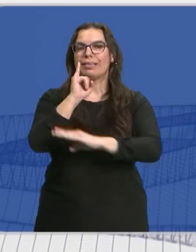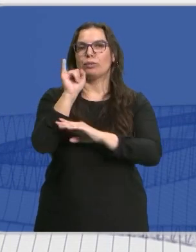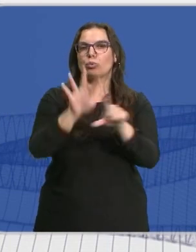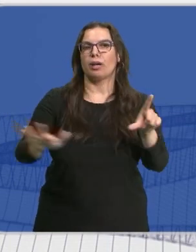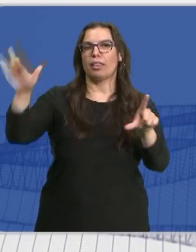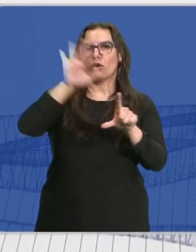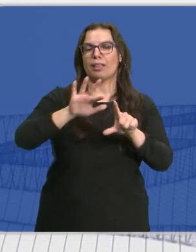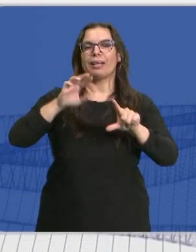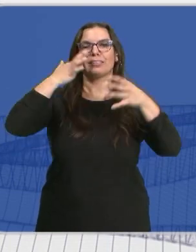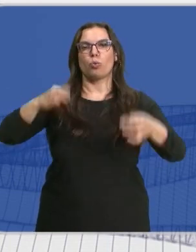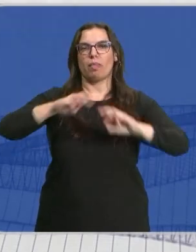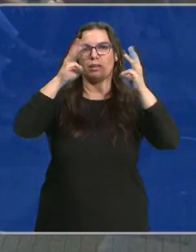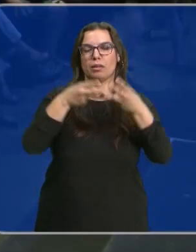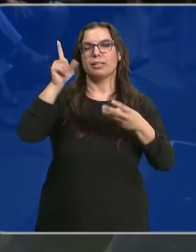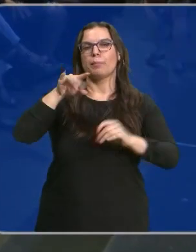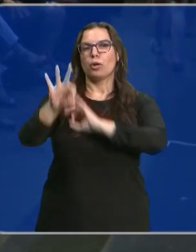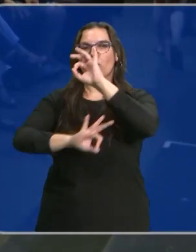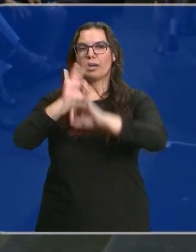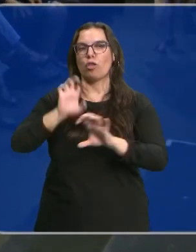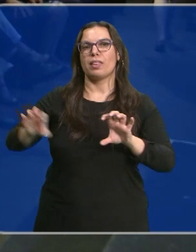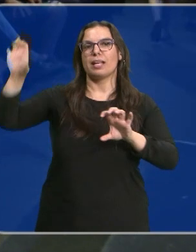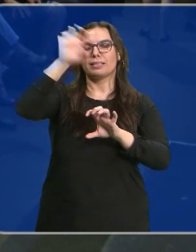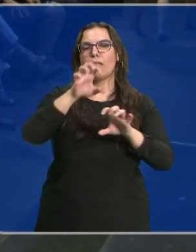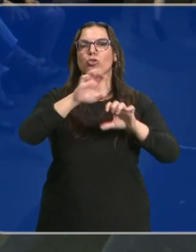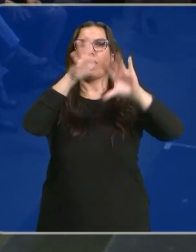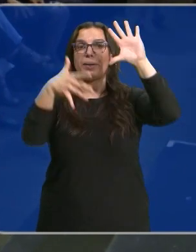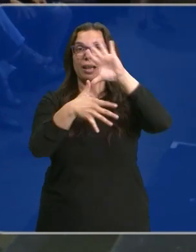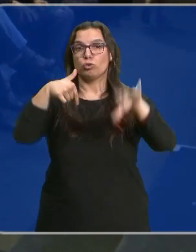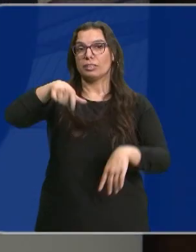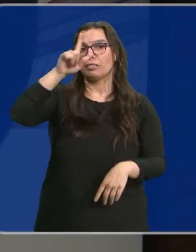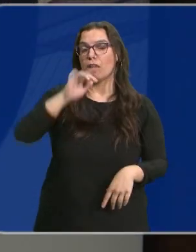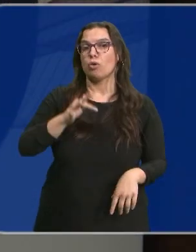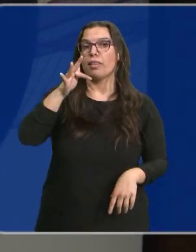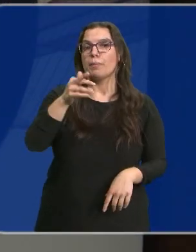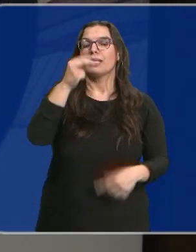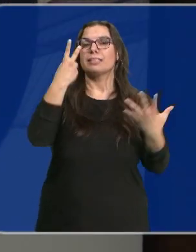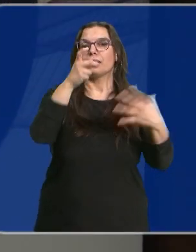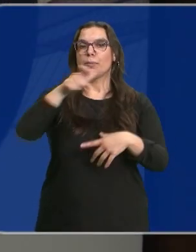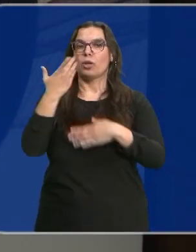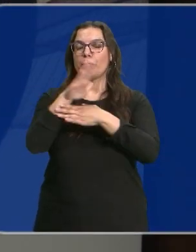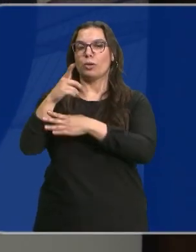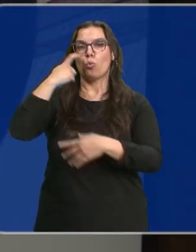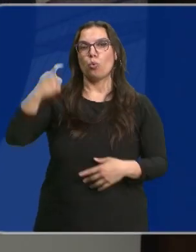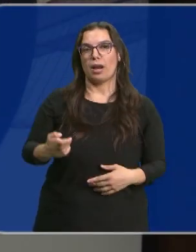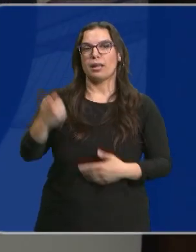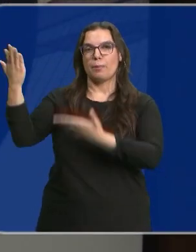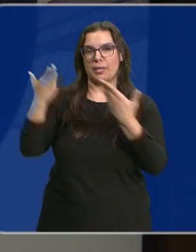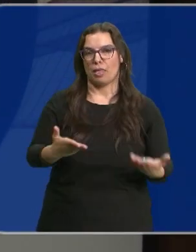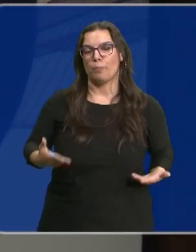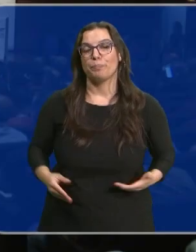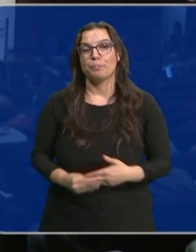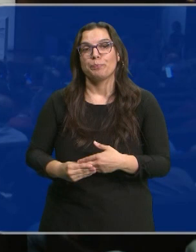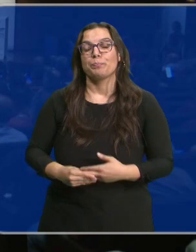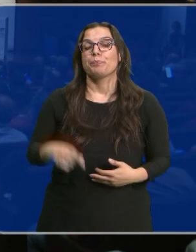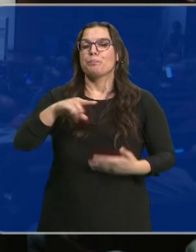Instituto Nacional de Ciberseguridad y la Organización de Estados Americanos que este año cuenta además con siete representantes de Ucrania como invitados.